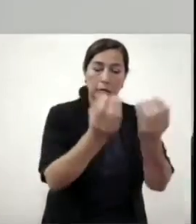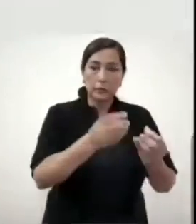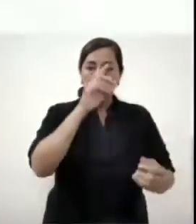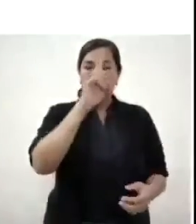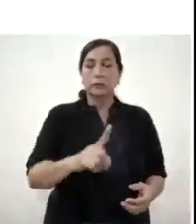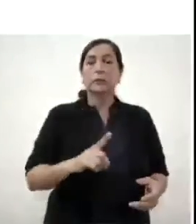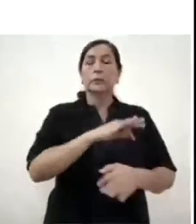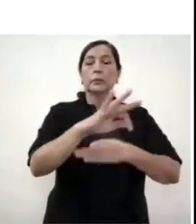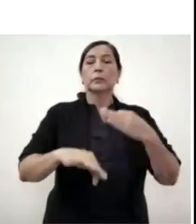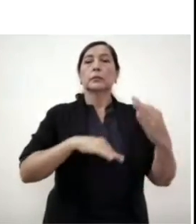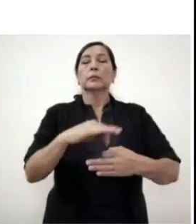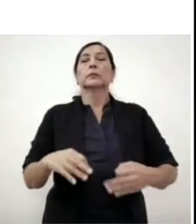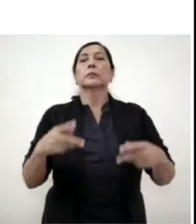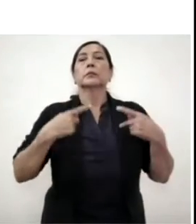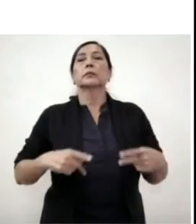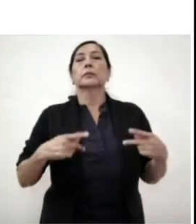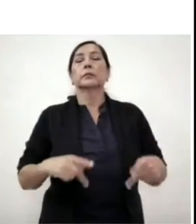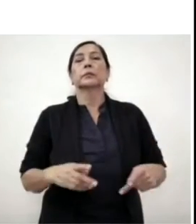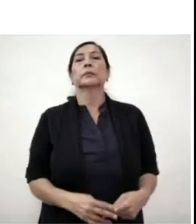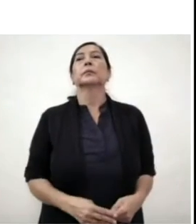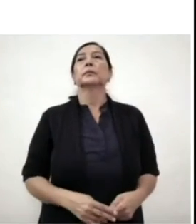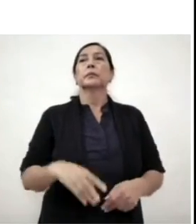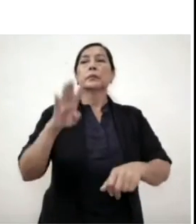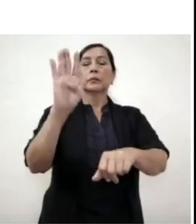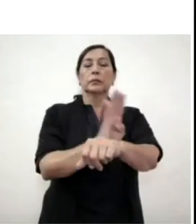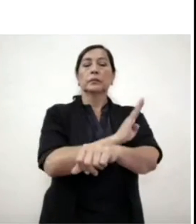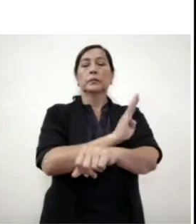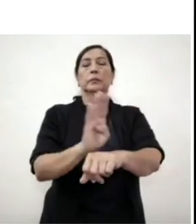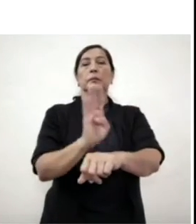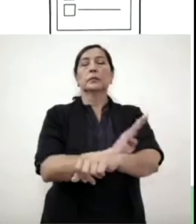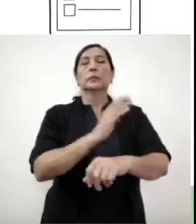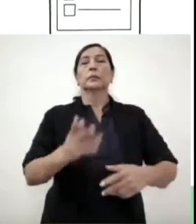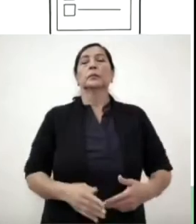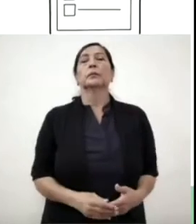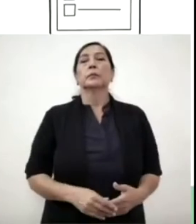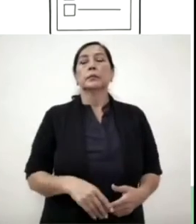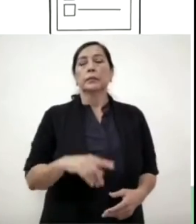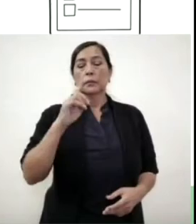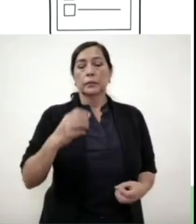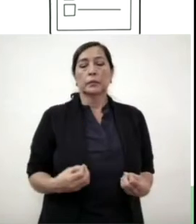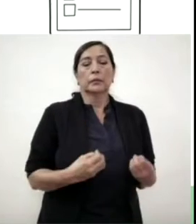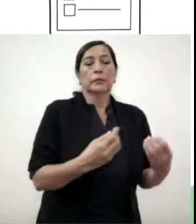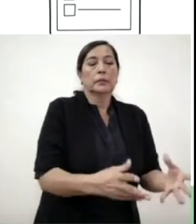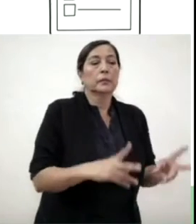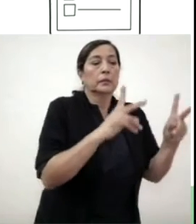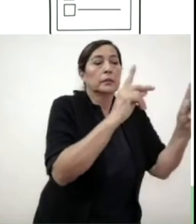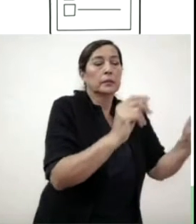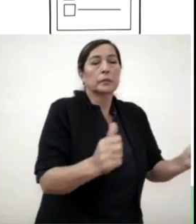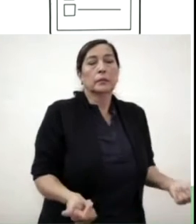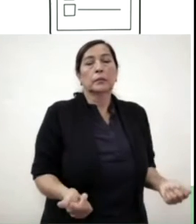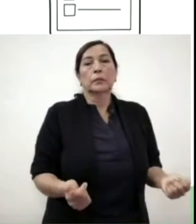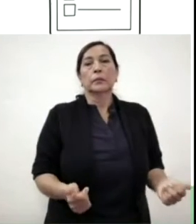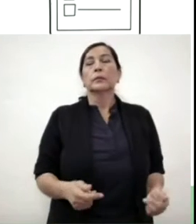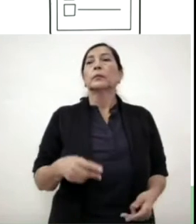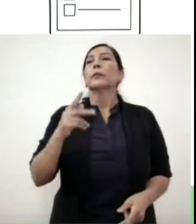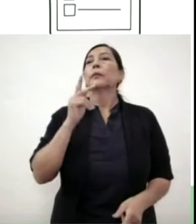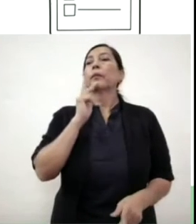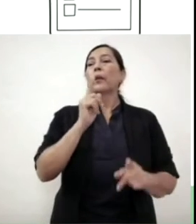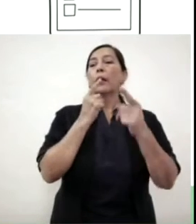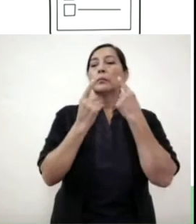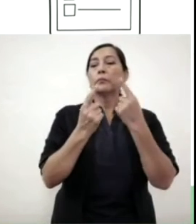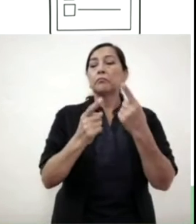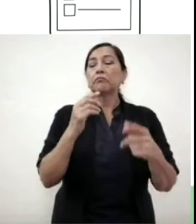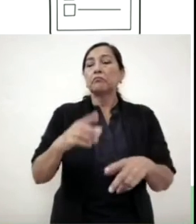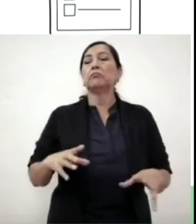de inseguridad, a través de acciones de bienestar social para fortalecer la paz. Hablamos de un conjunto de acciones y programas